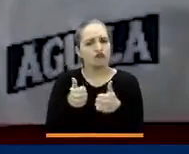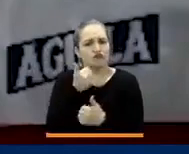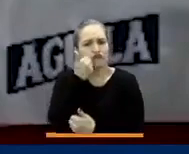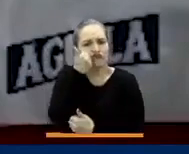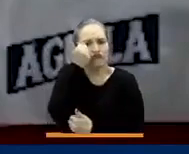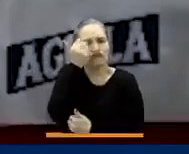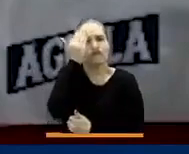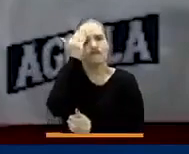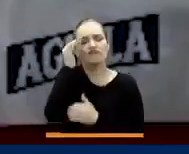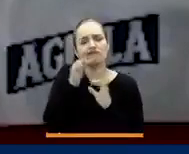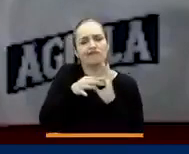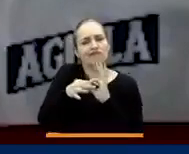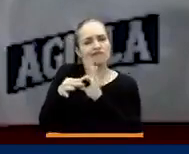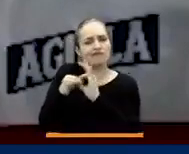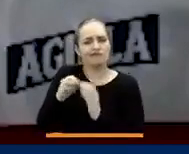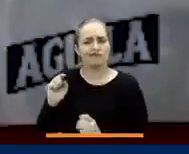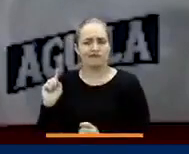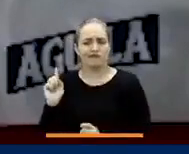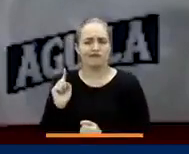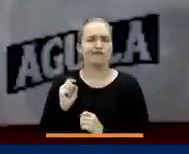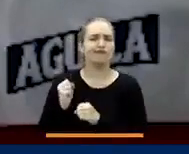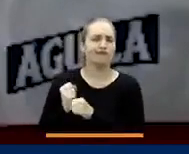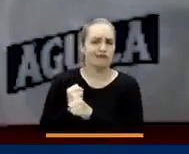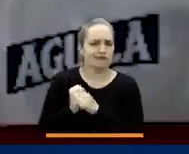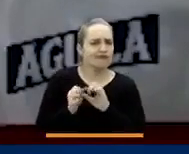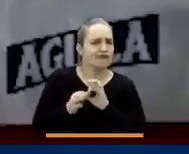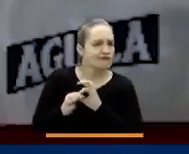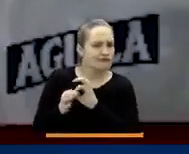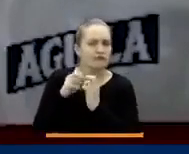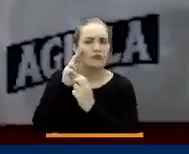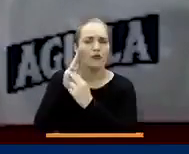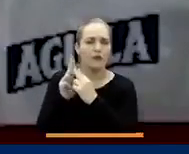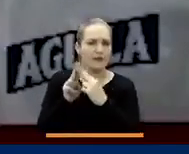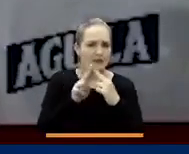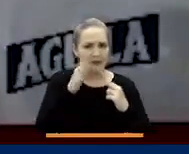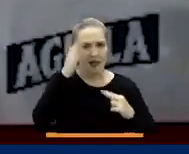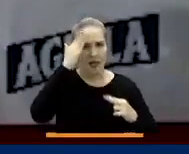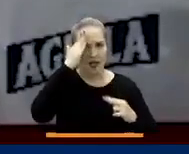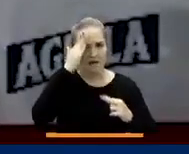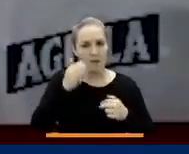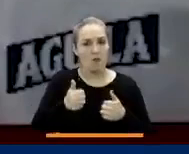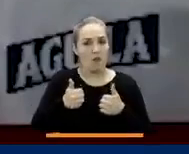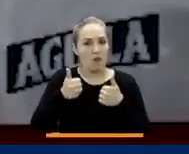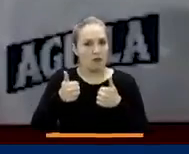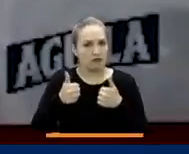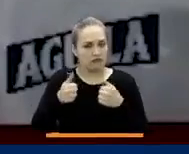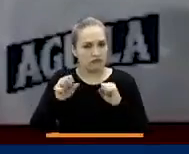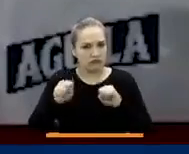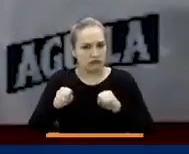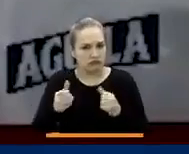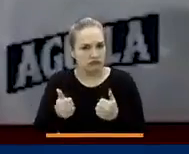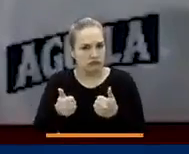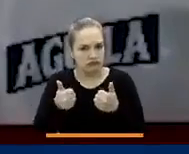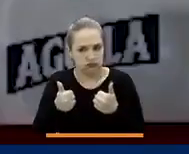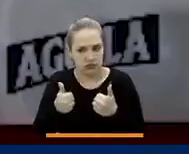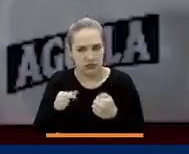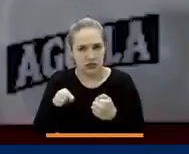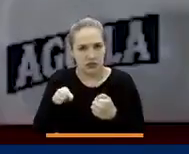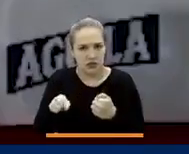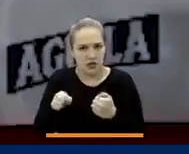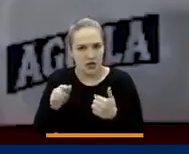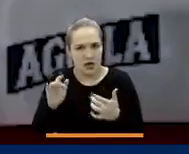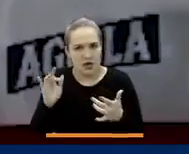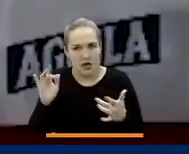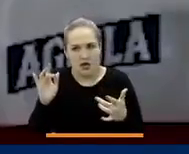trabajando desde ya varias temporadas atrás, una muy buena base y a la cual se han